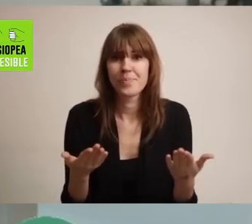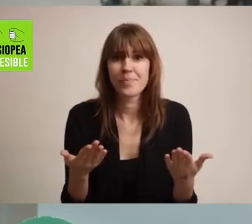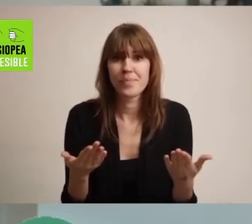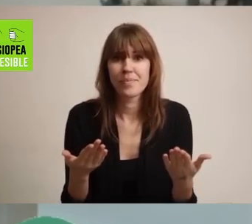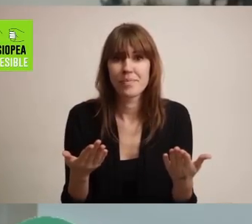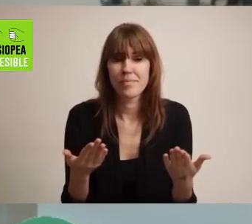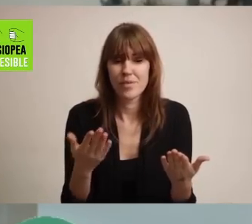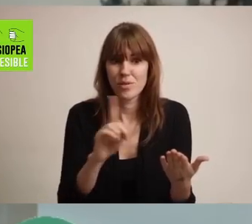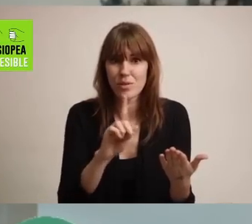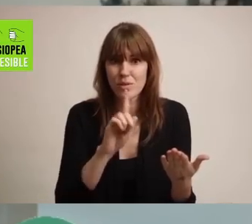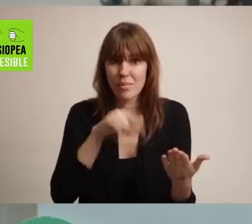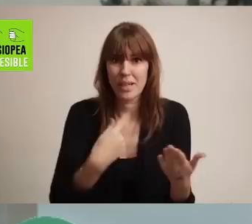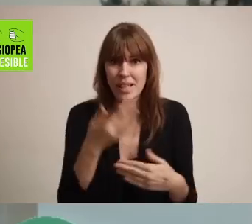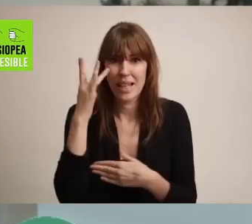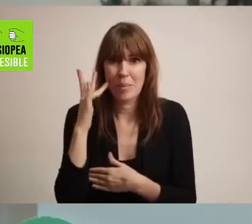previo hay que limpiar.